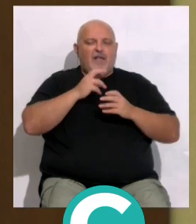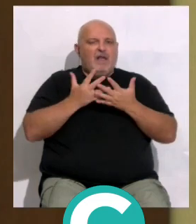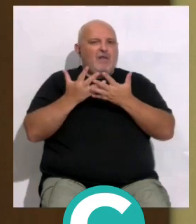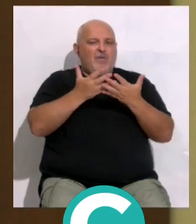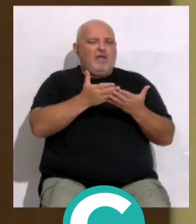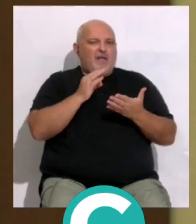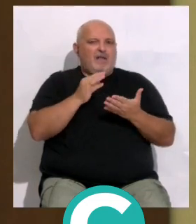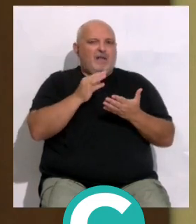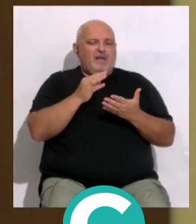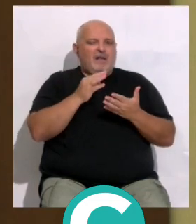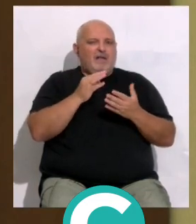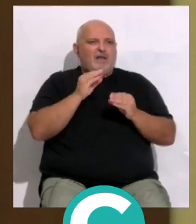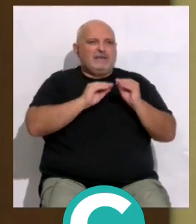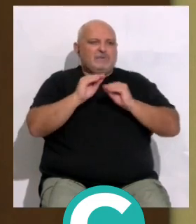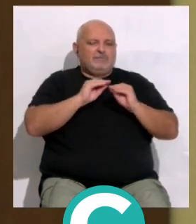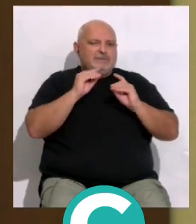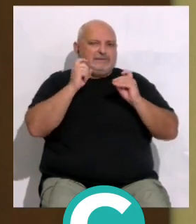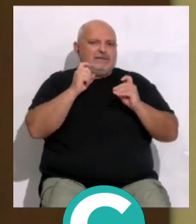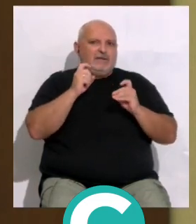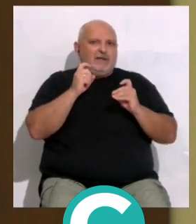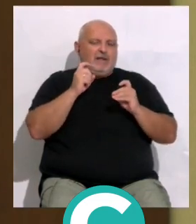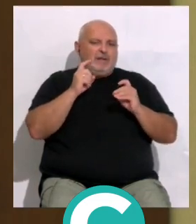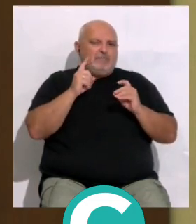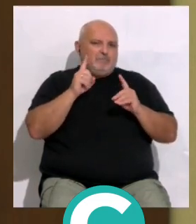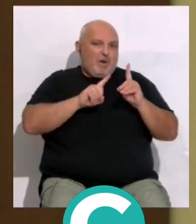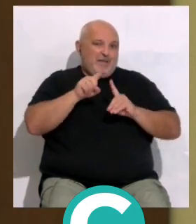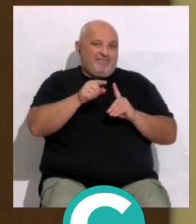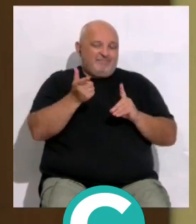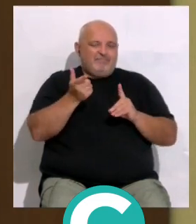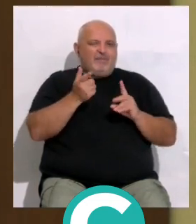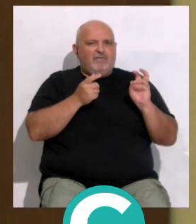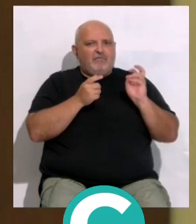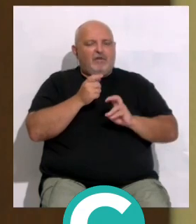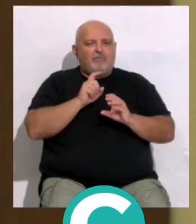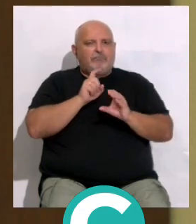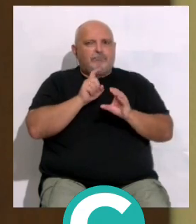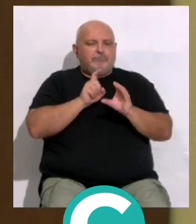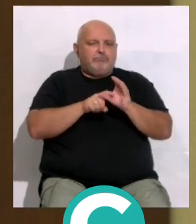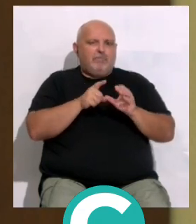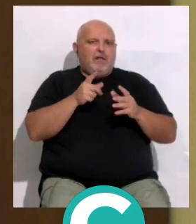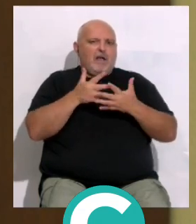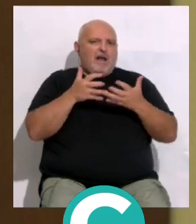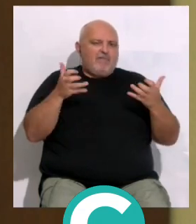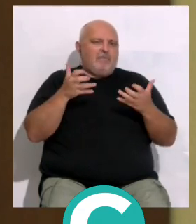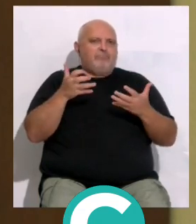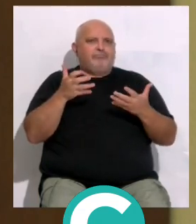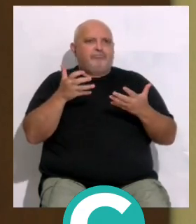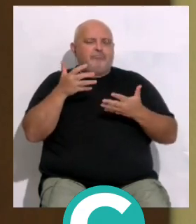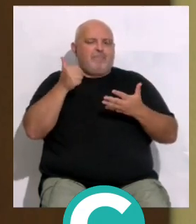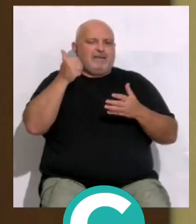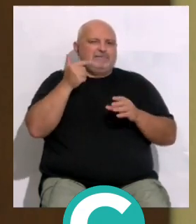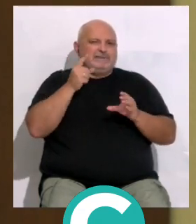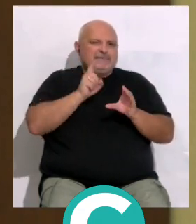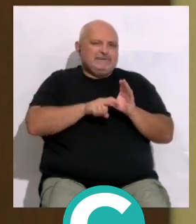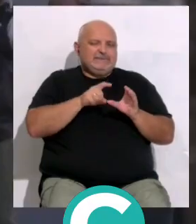ayudar a resolver los problemas, y no muchas veces el que lleguemos a patologías más graves que requieran una